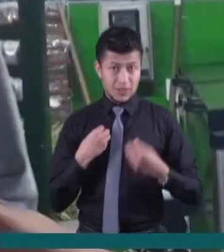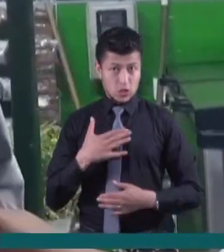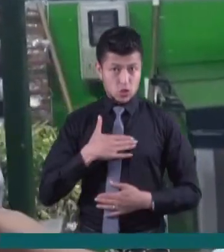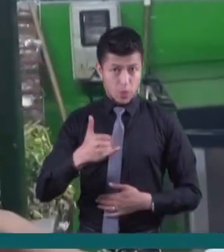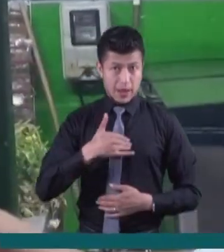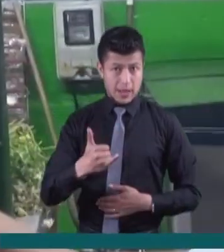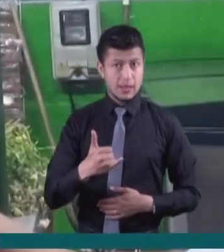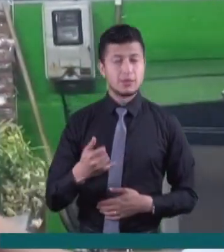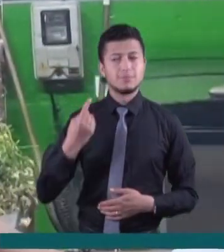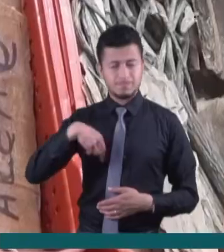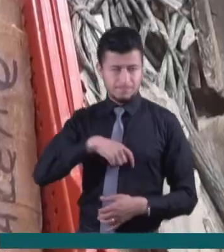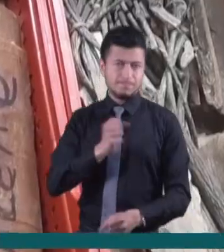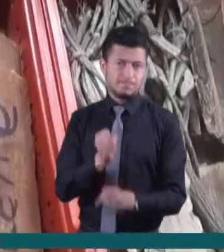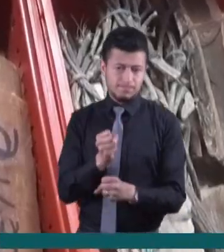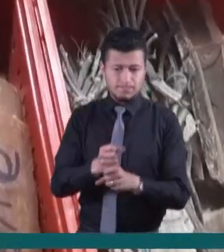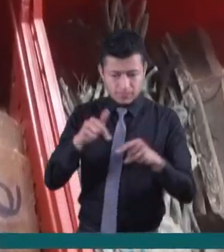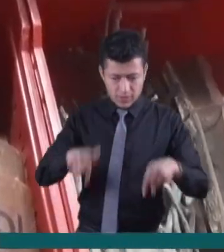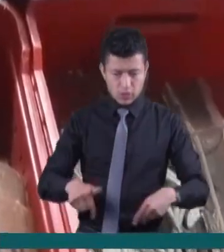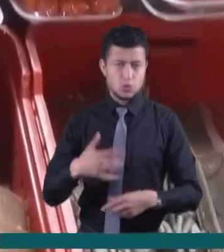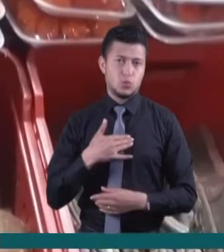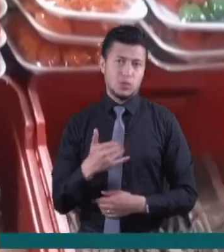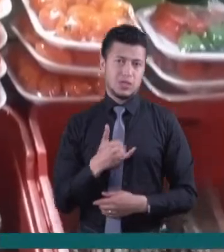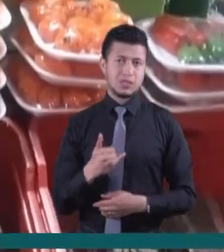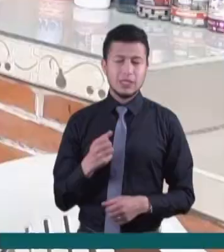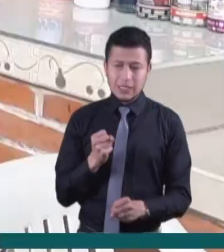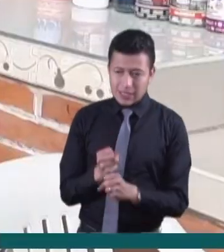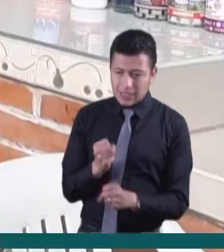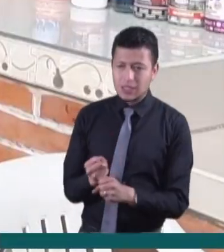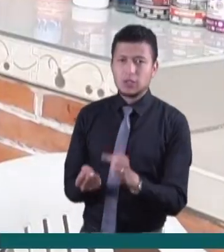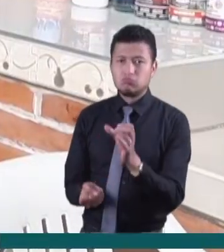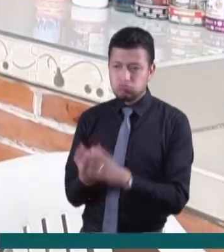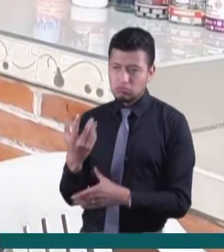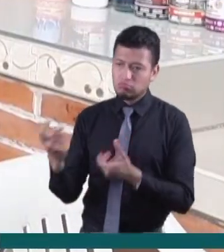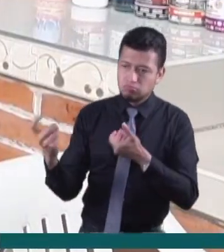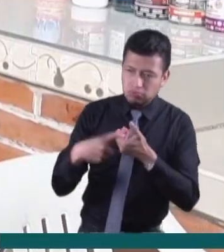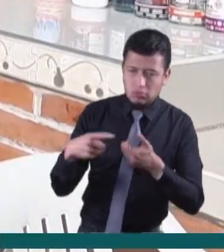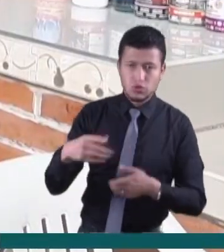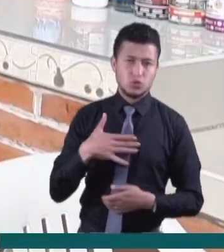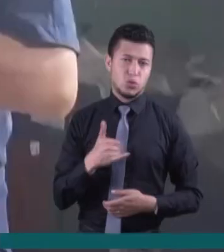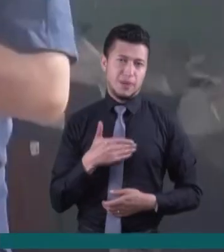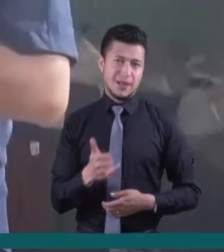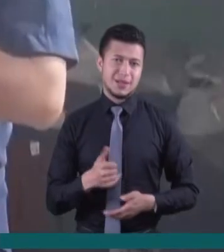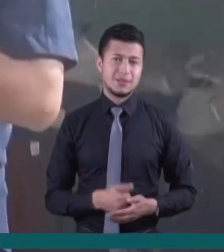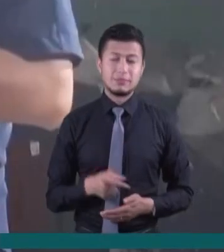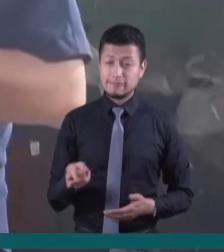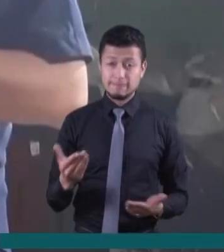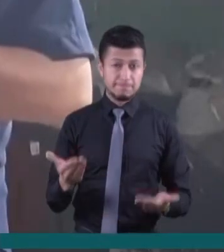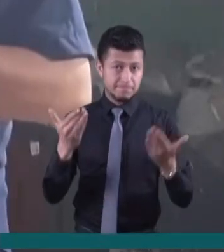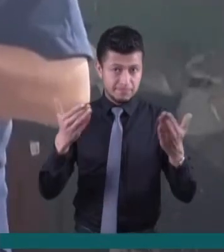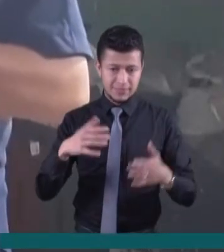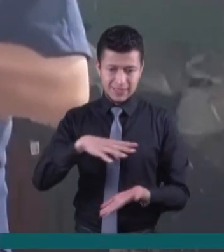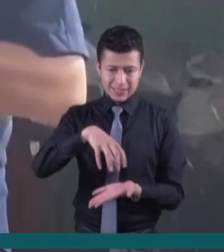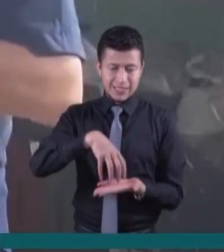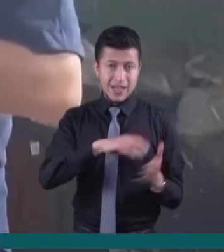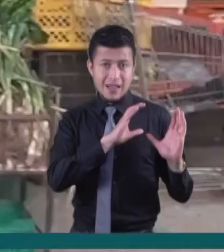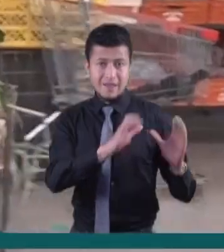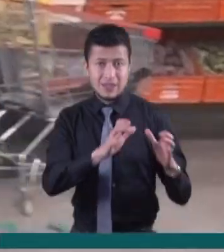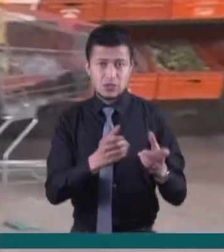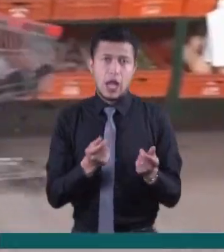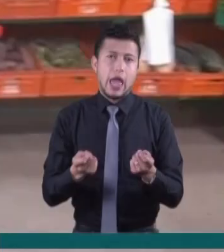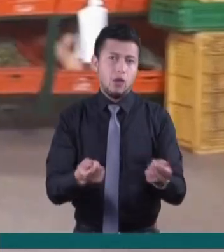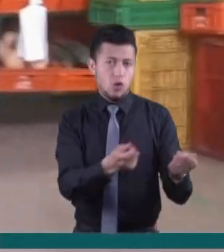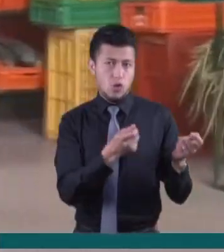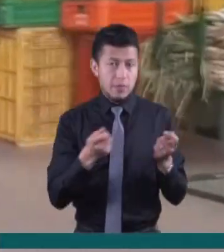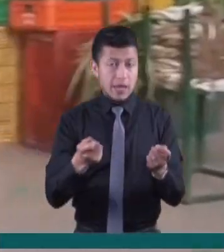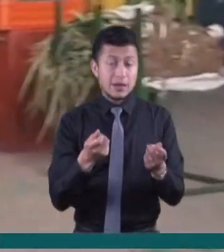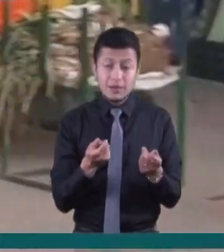vivimos en Yopal. Trabajamos aquí en Yopal, generamos empleo aquí en Yopal. La mayor ventaja que ofrece la central de